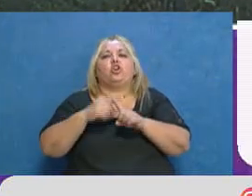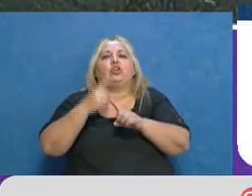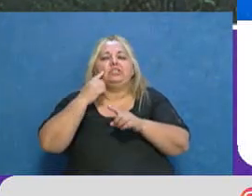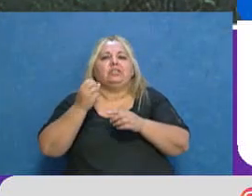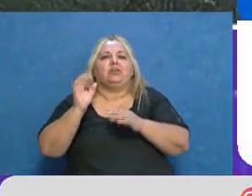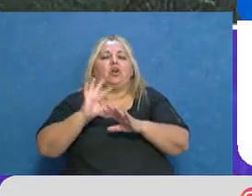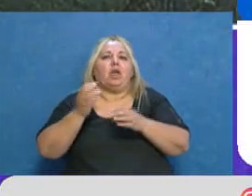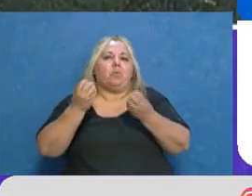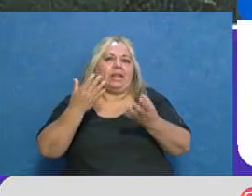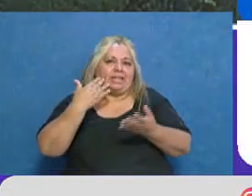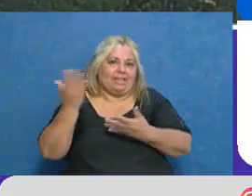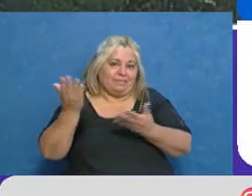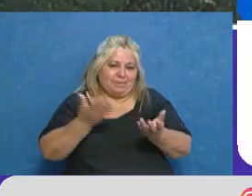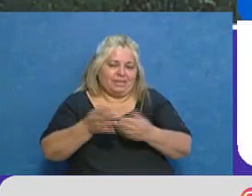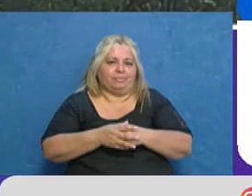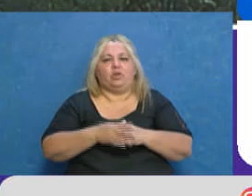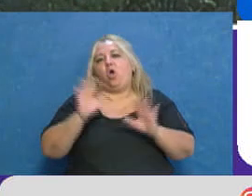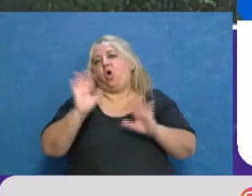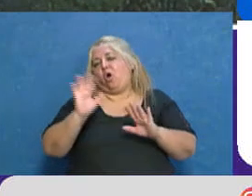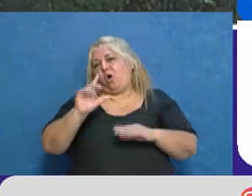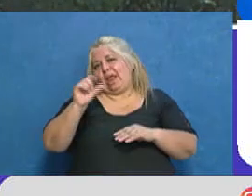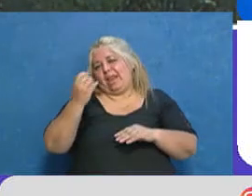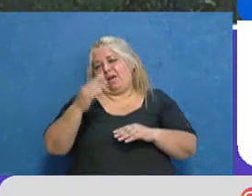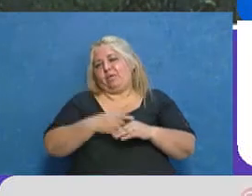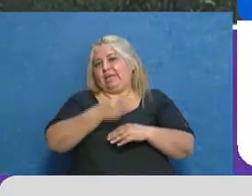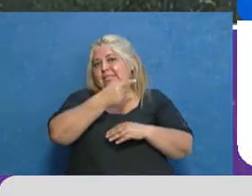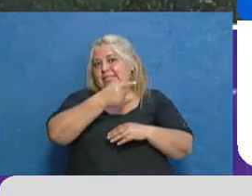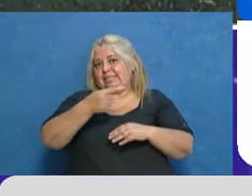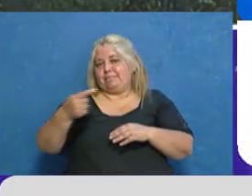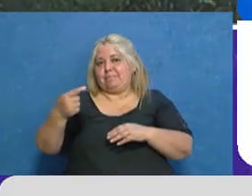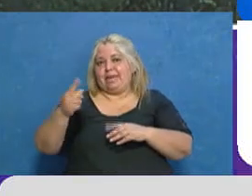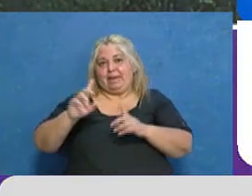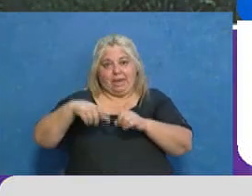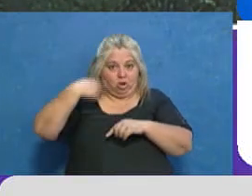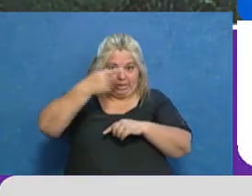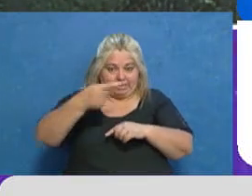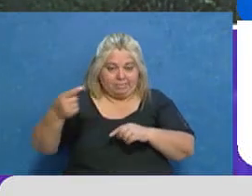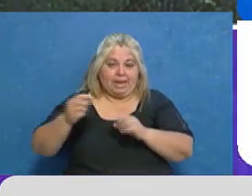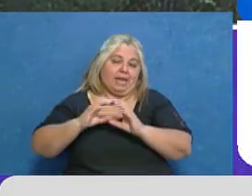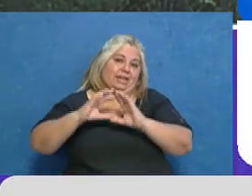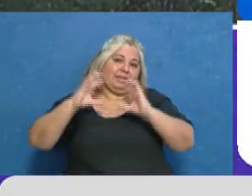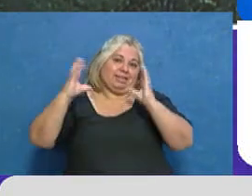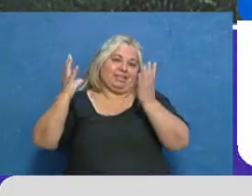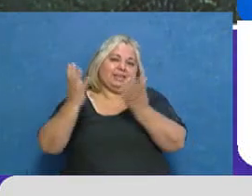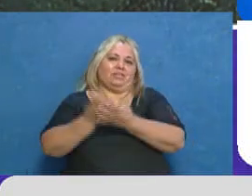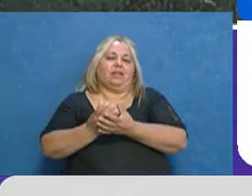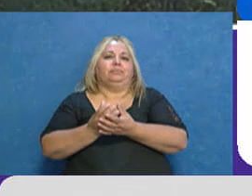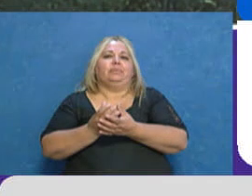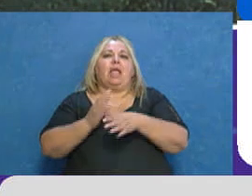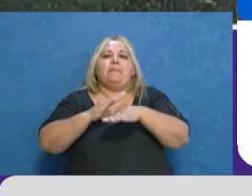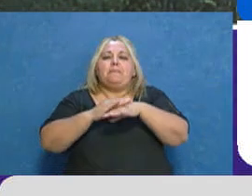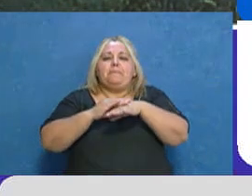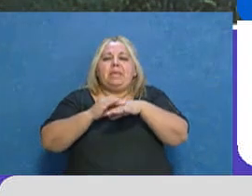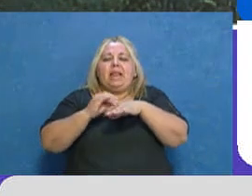Hola Laura, ¿qué tal? Bueno, la Semana Internacional es la semana que viene de la piel de cristal o mariposa. Es una de